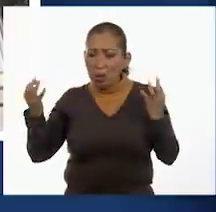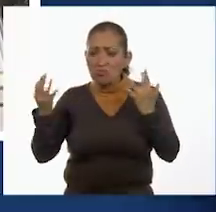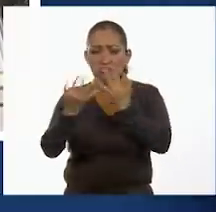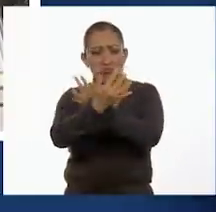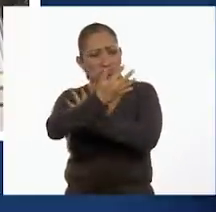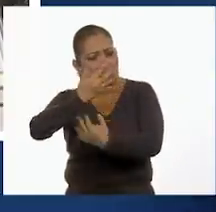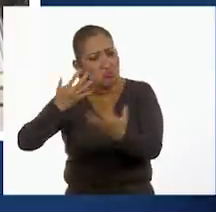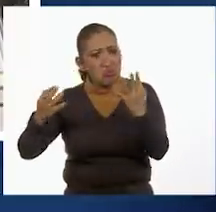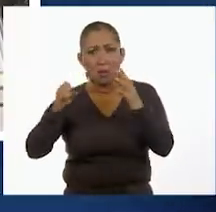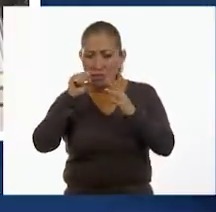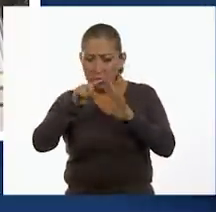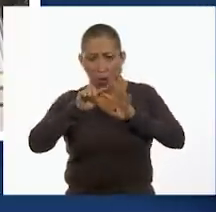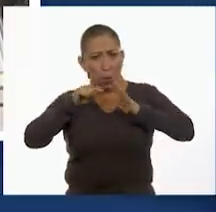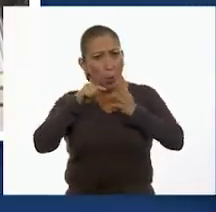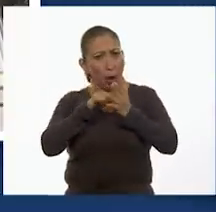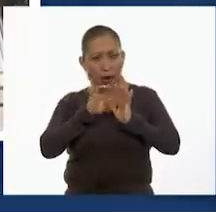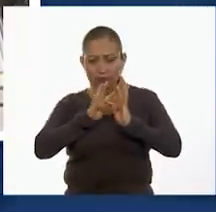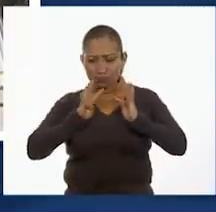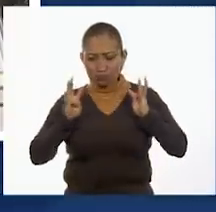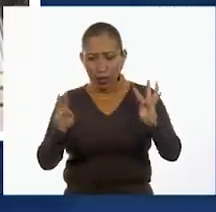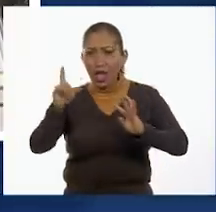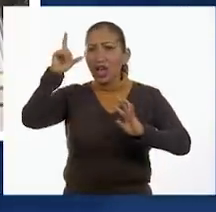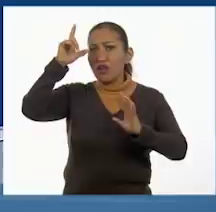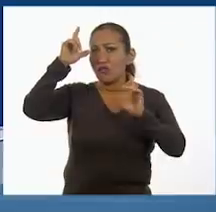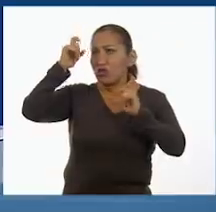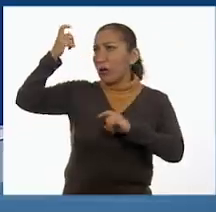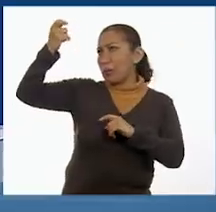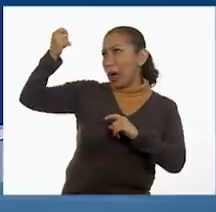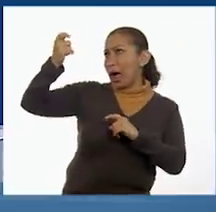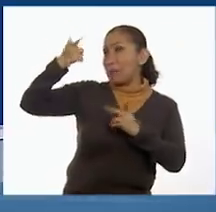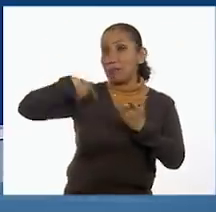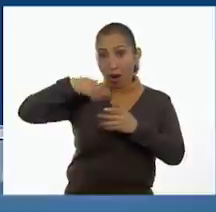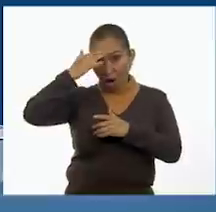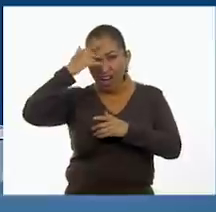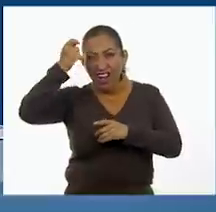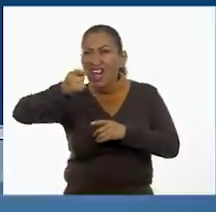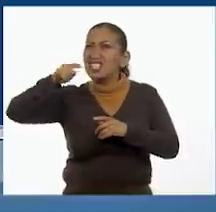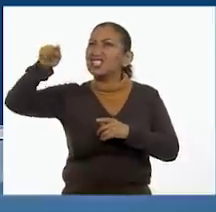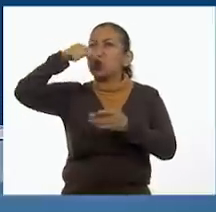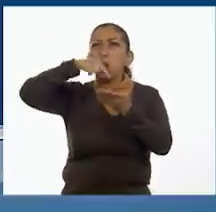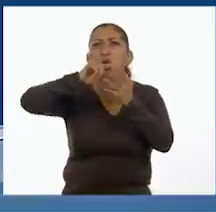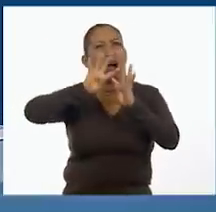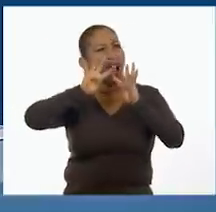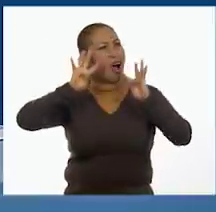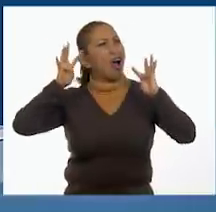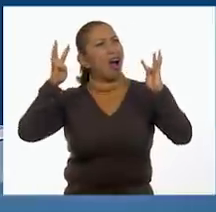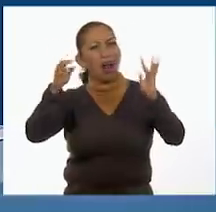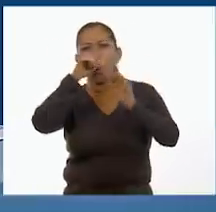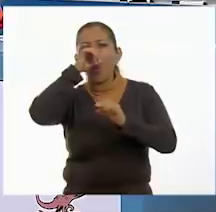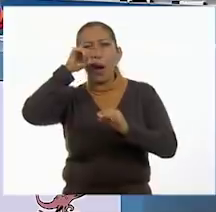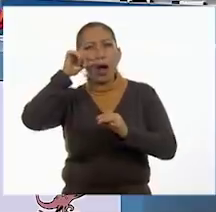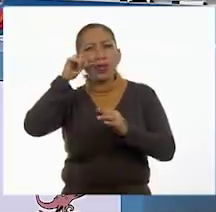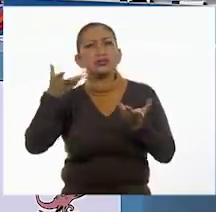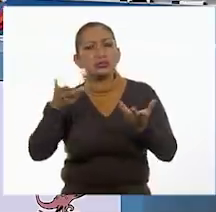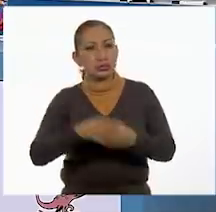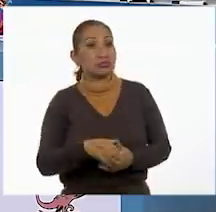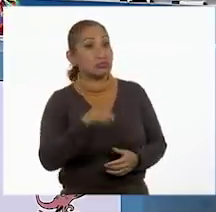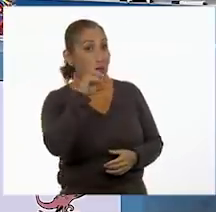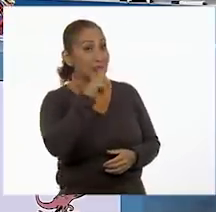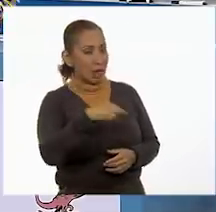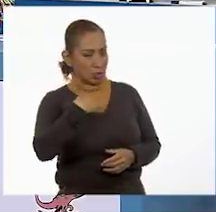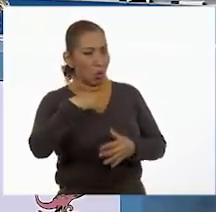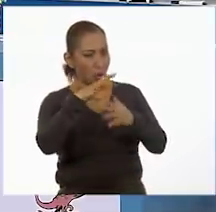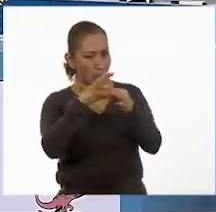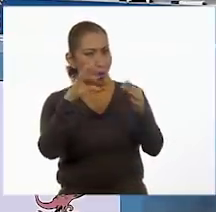ahí. Y así como nosotros, se toman fotos, pero no conocemos su significado. Es cierto, Ton. Les